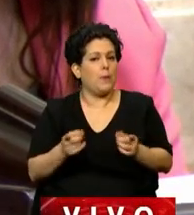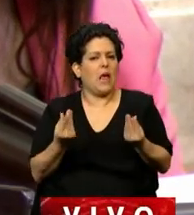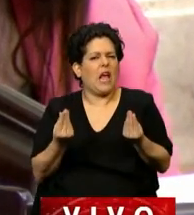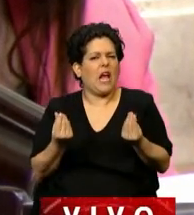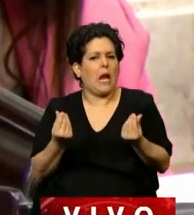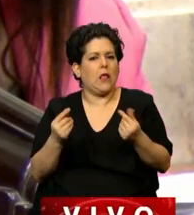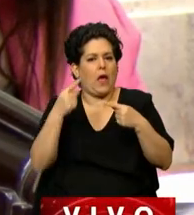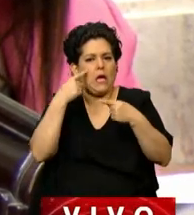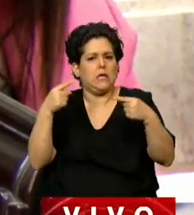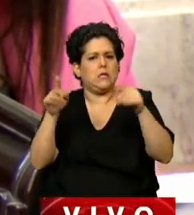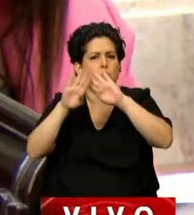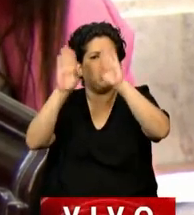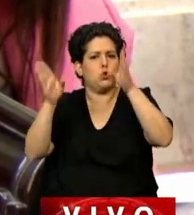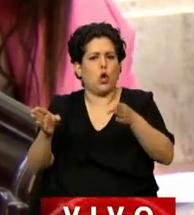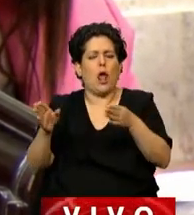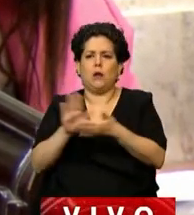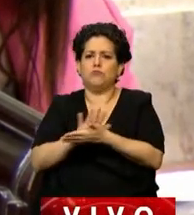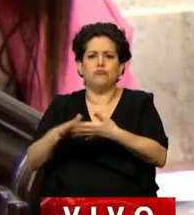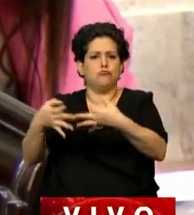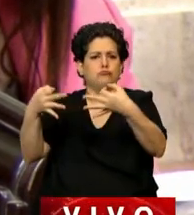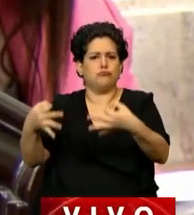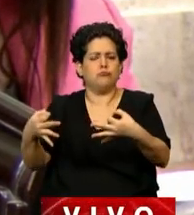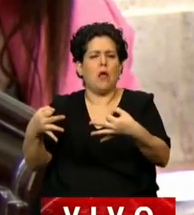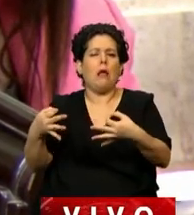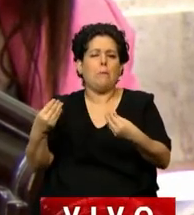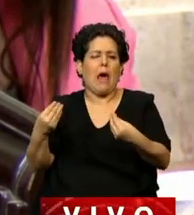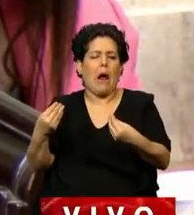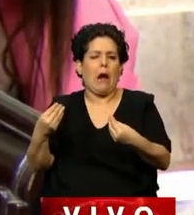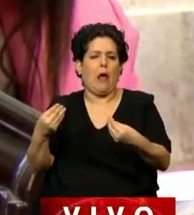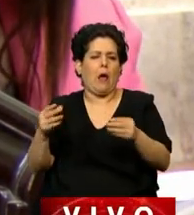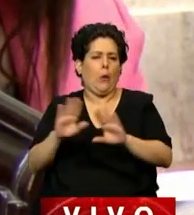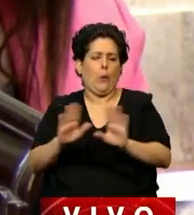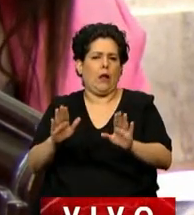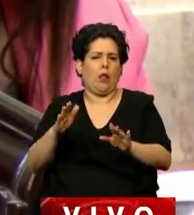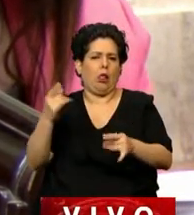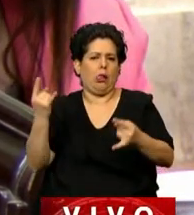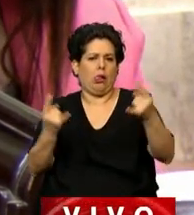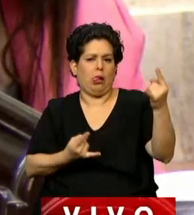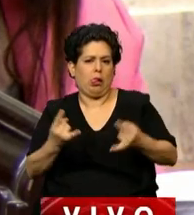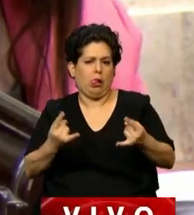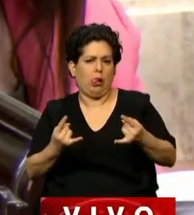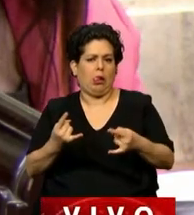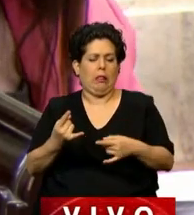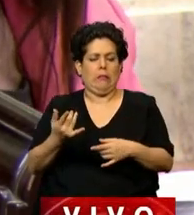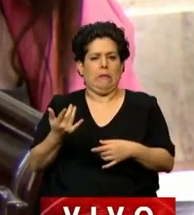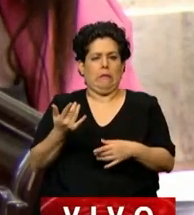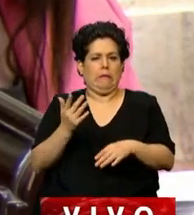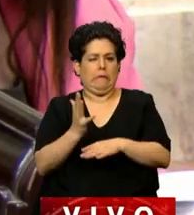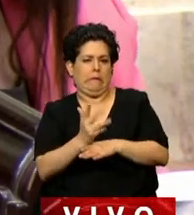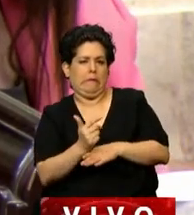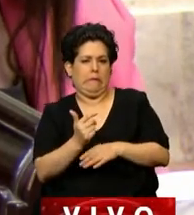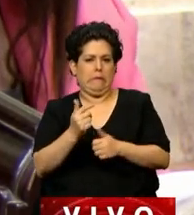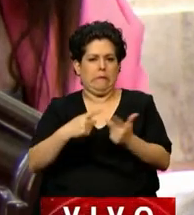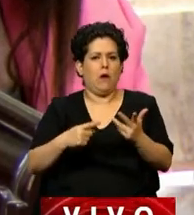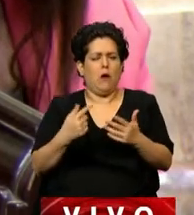calidad institucional. Evitaríamos enormes engaños, como fueron tantas maniobras engañosas que ha habido en este